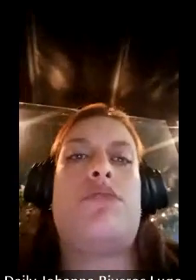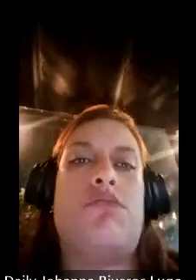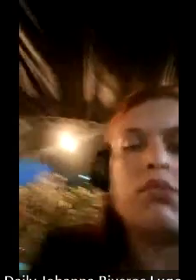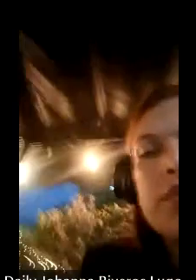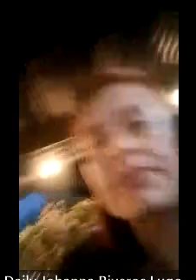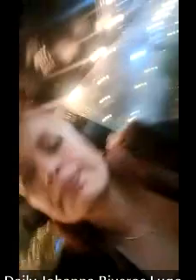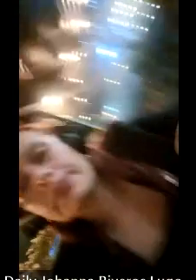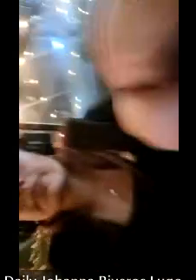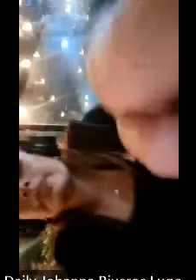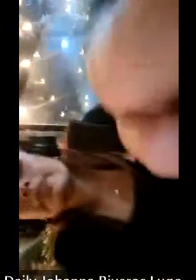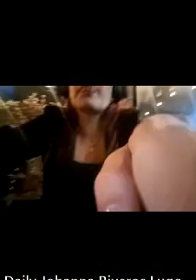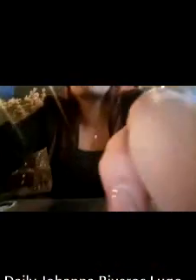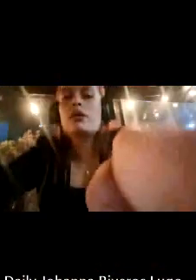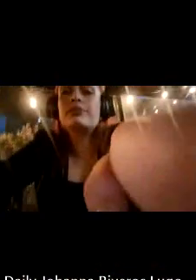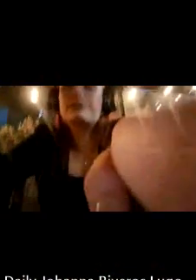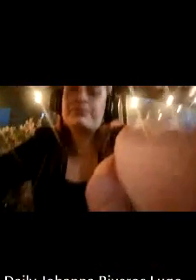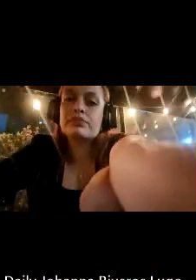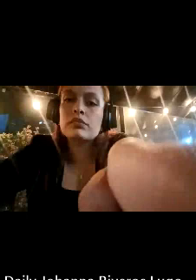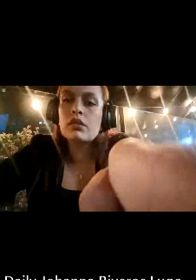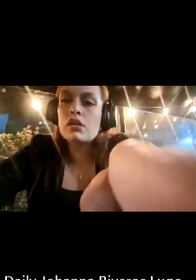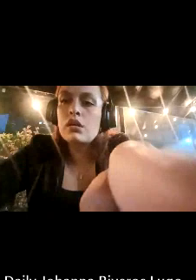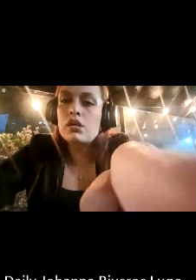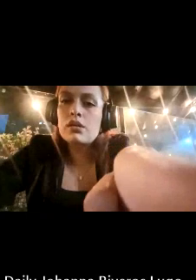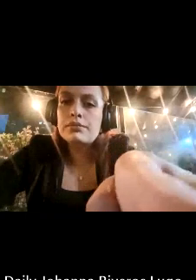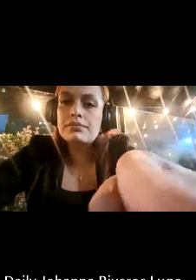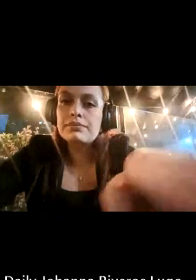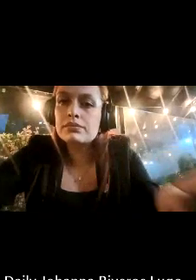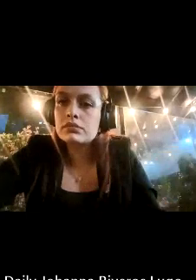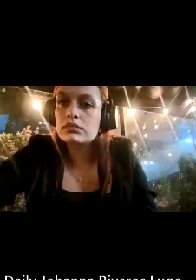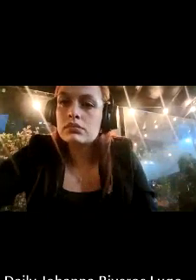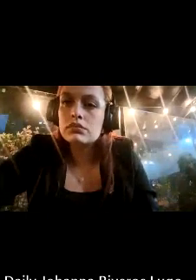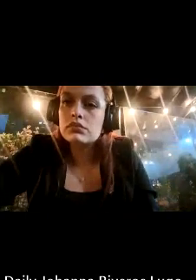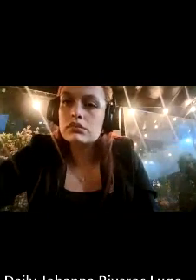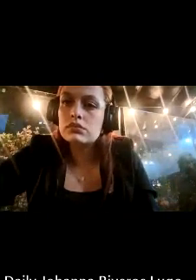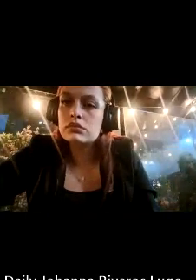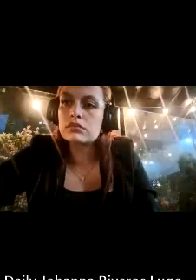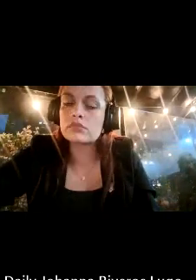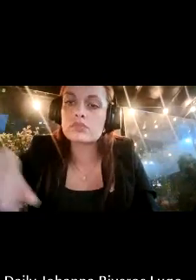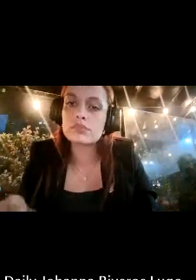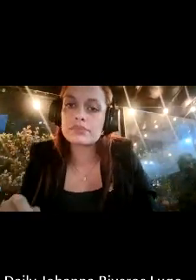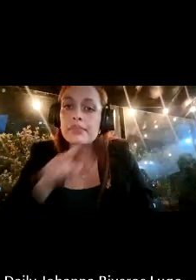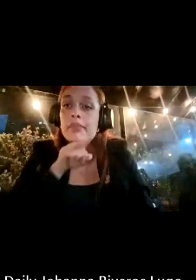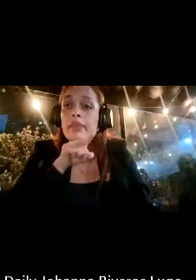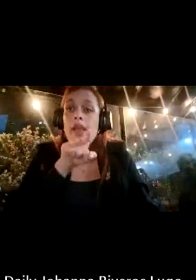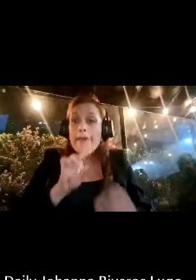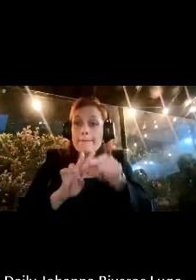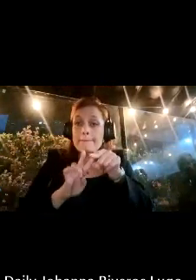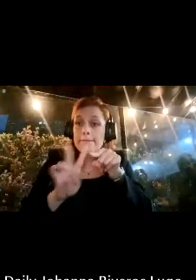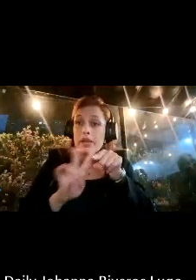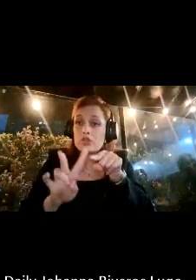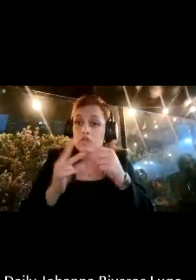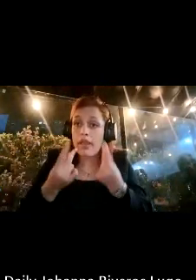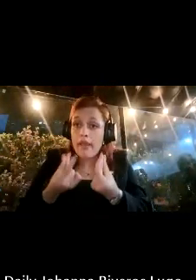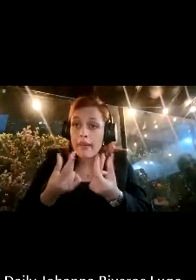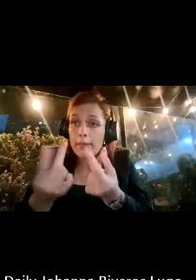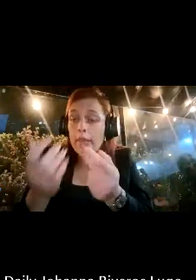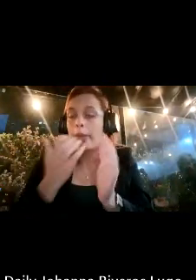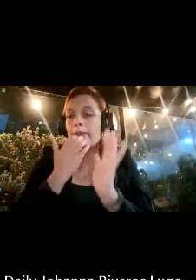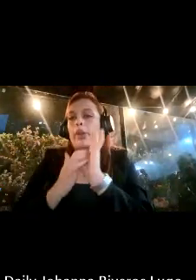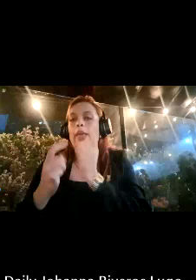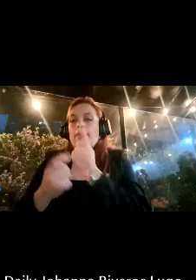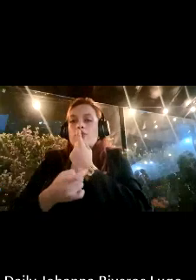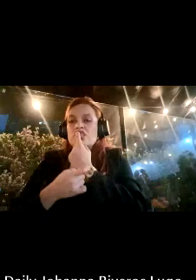Son aproximadamente 4.3 veces más rápido. Y si es por el acero, si el sonido se transmite por